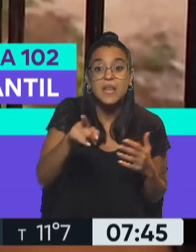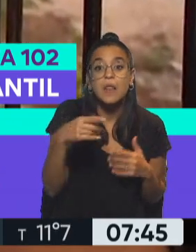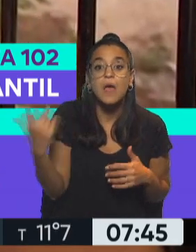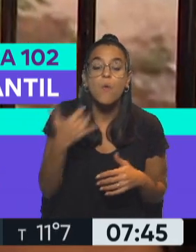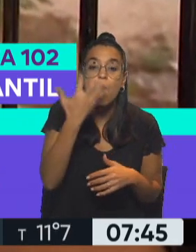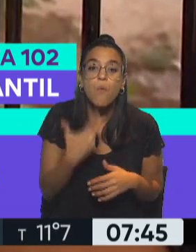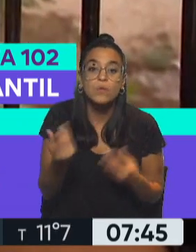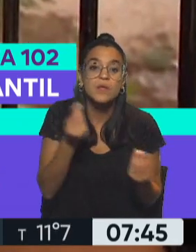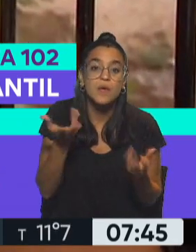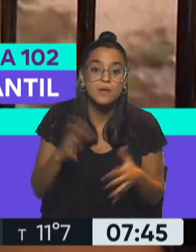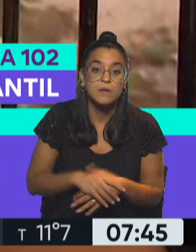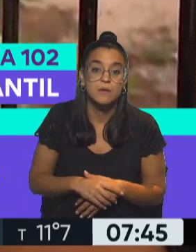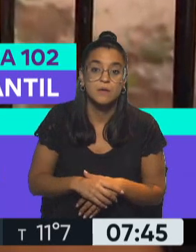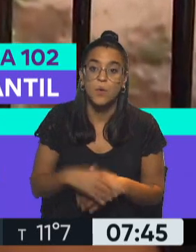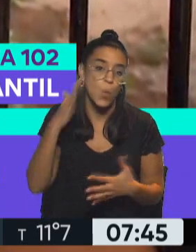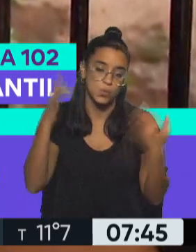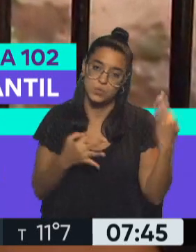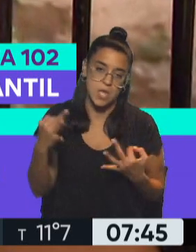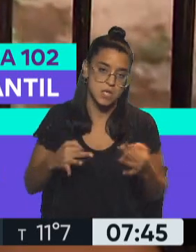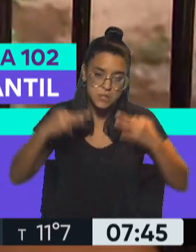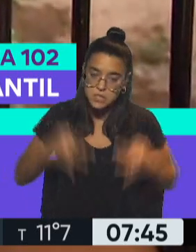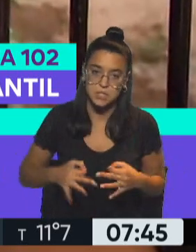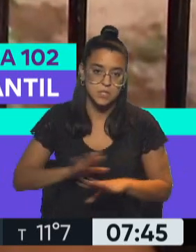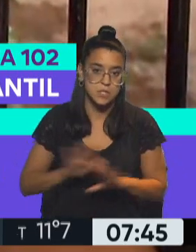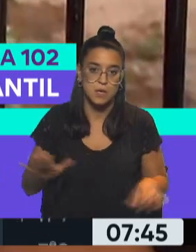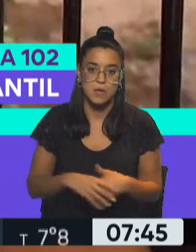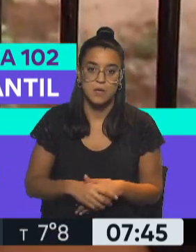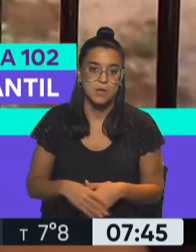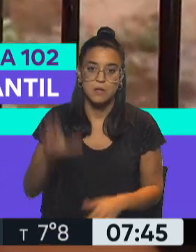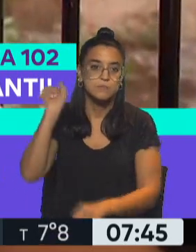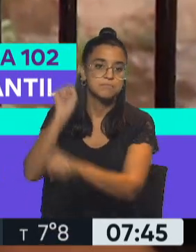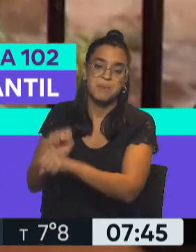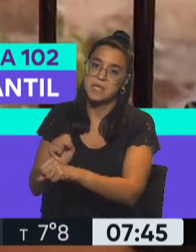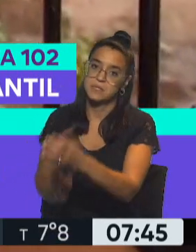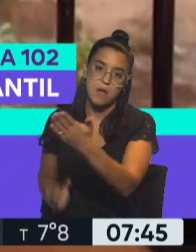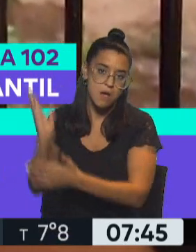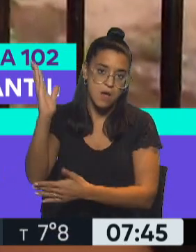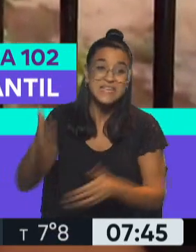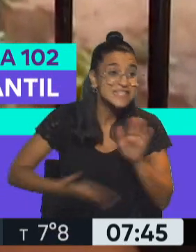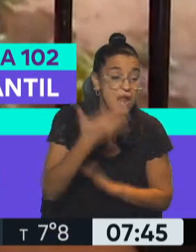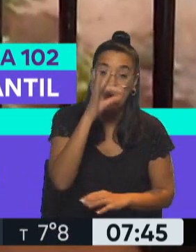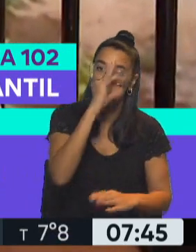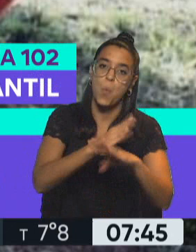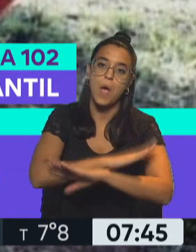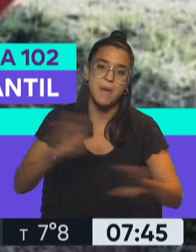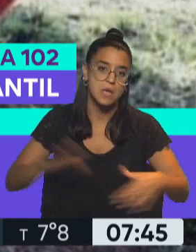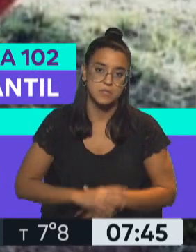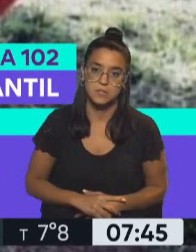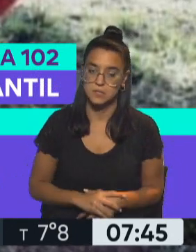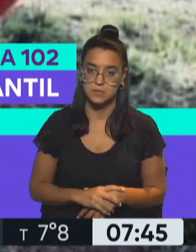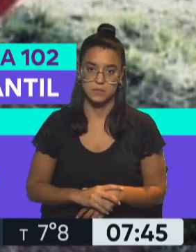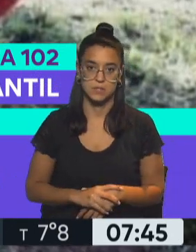que le gustaría que pase? Que tenga justicia esto, que no salga nunca más. No, que no salga nunca más.